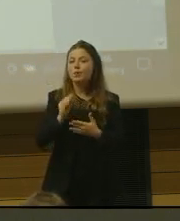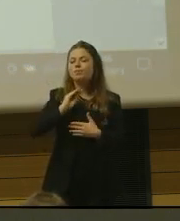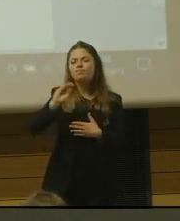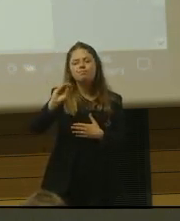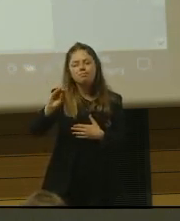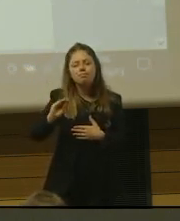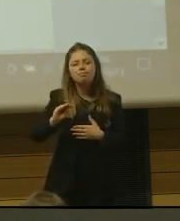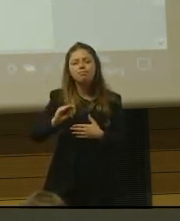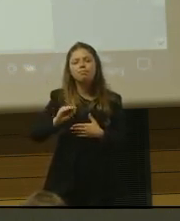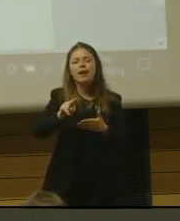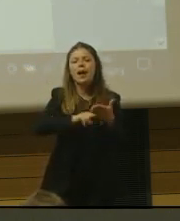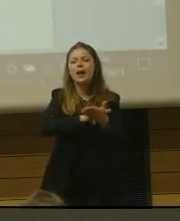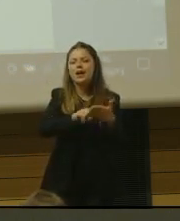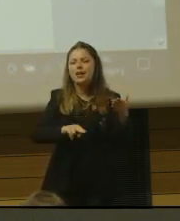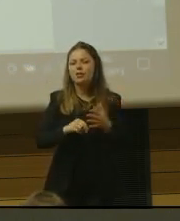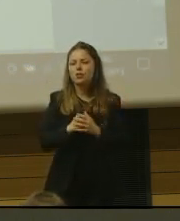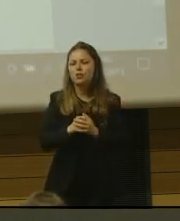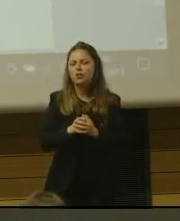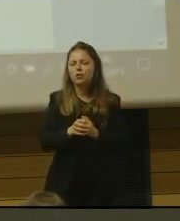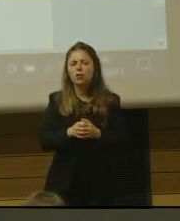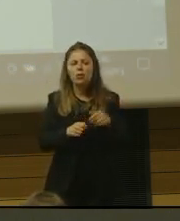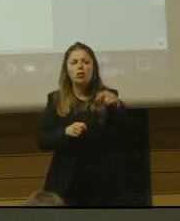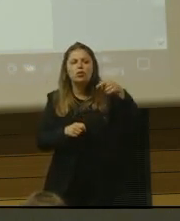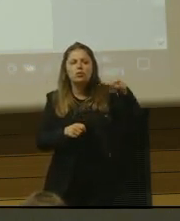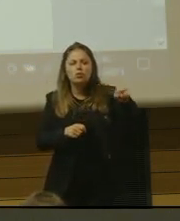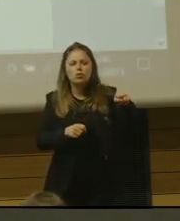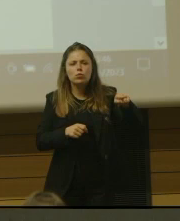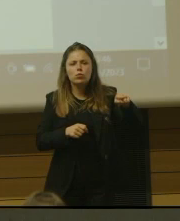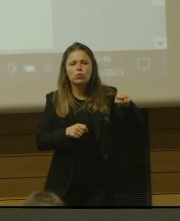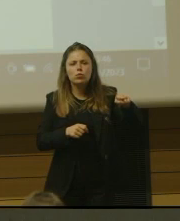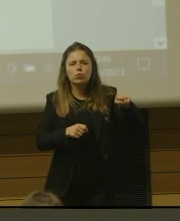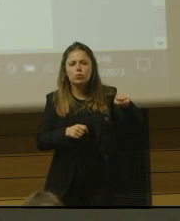hacíamos a los gitanos era ¿sabes cómo perjudica a tus